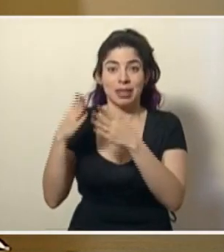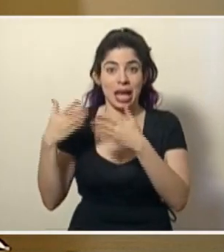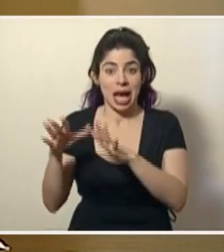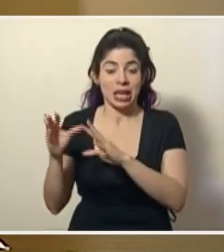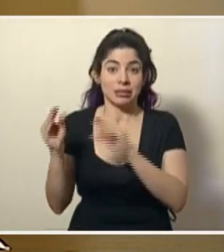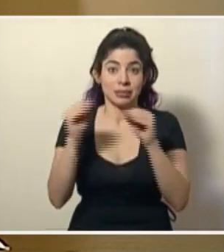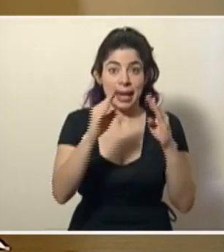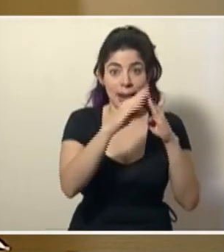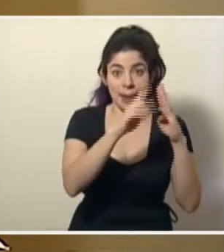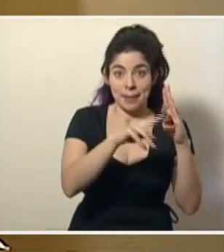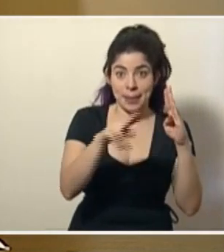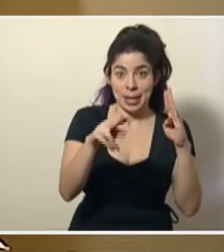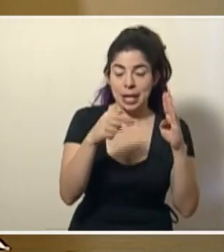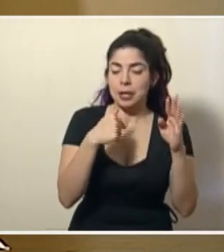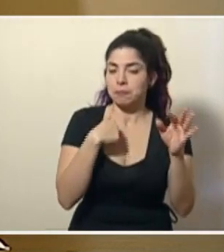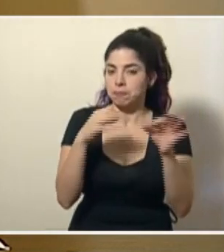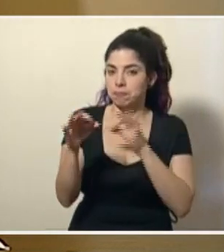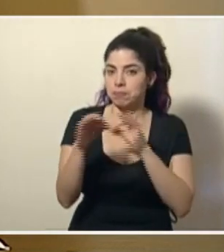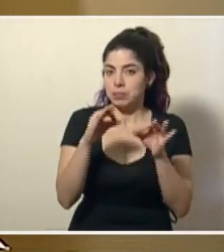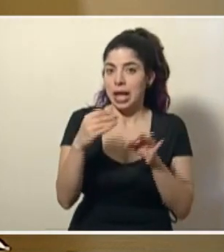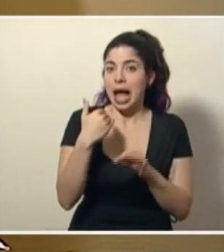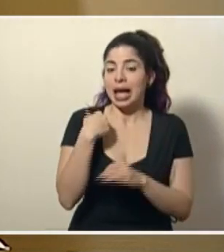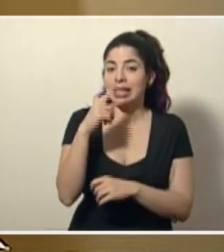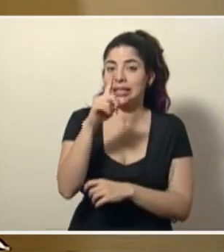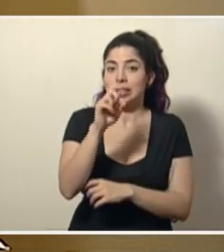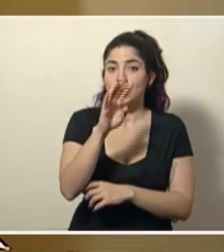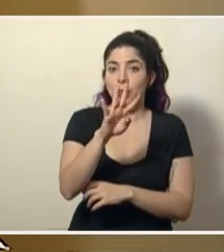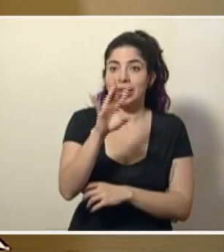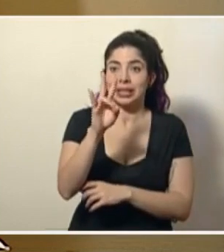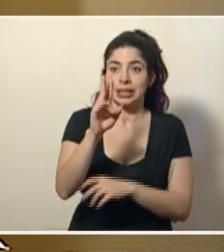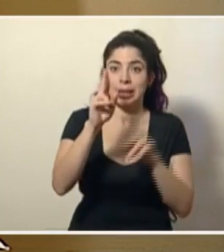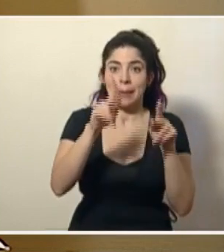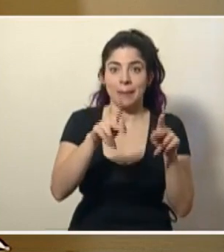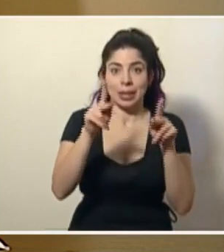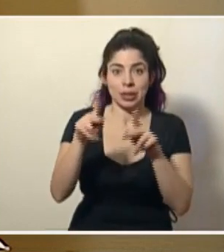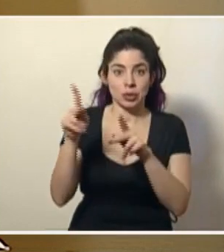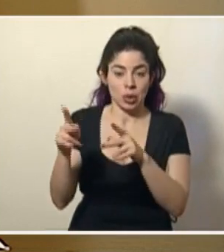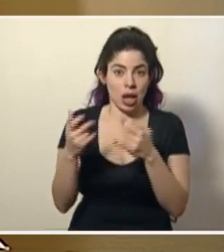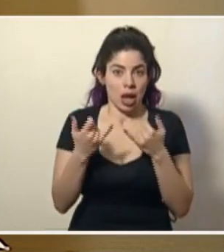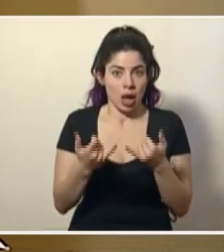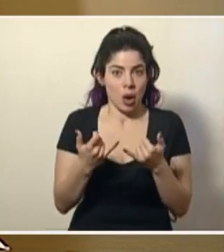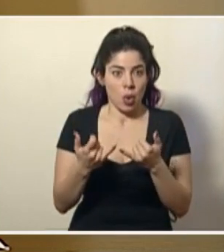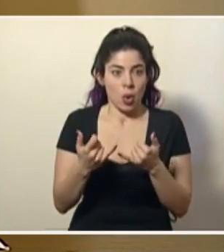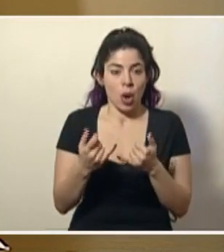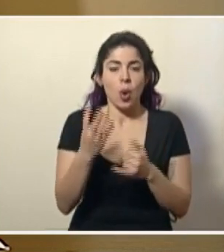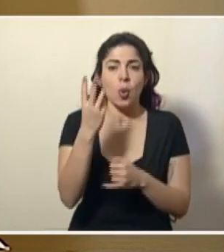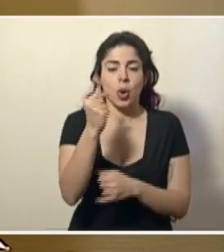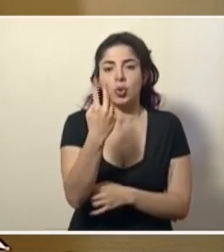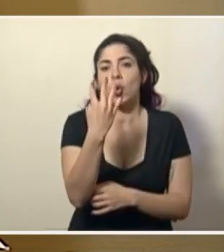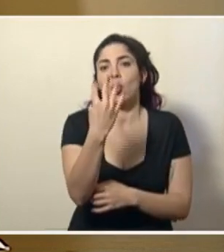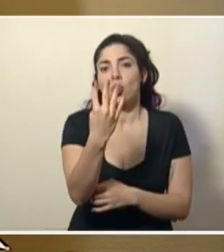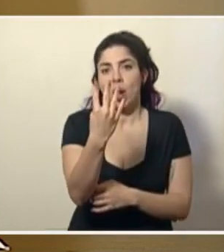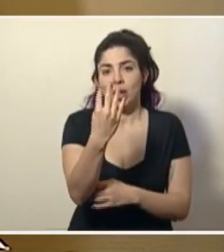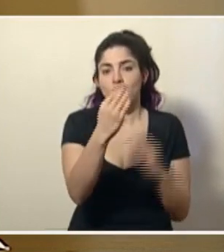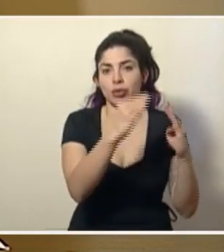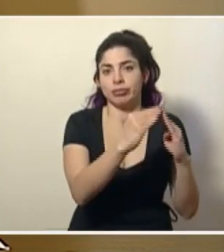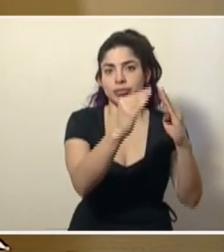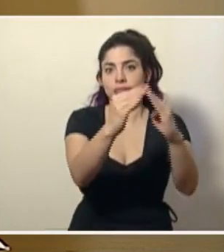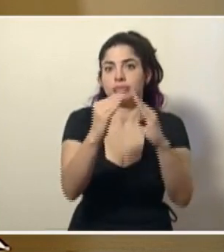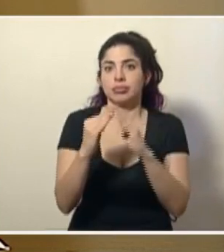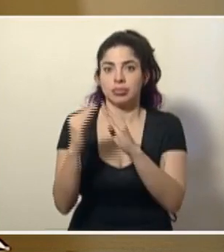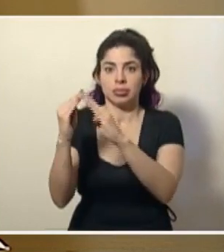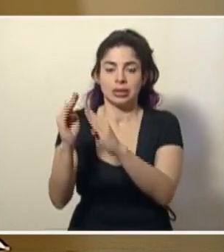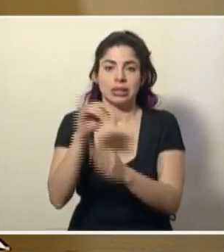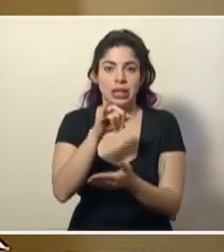calle, comentarles que tenemos 147 personas en 4 albergues que operan en el Cantón Central